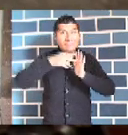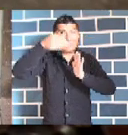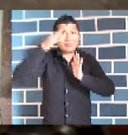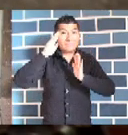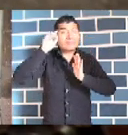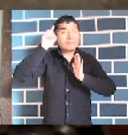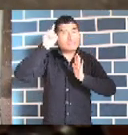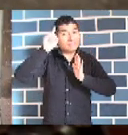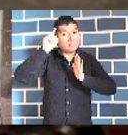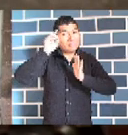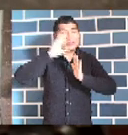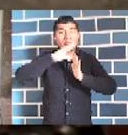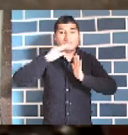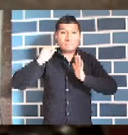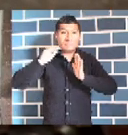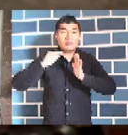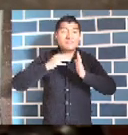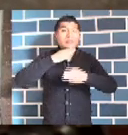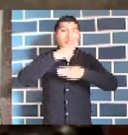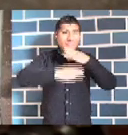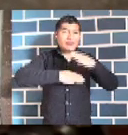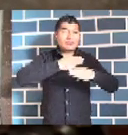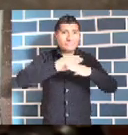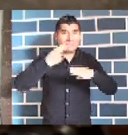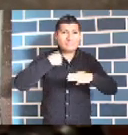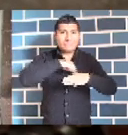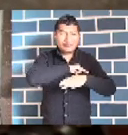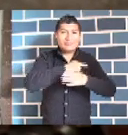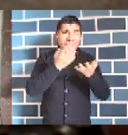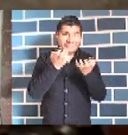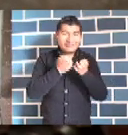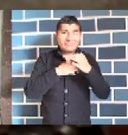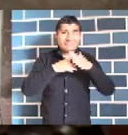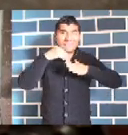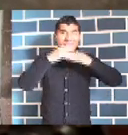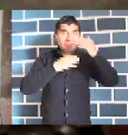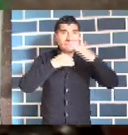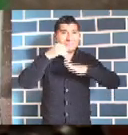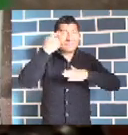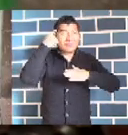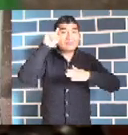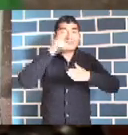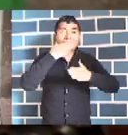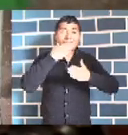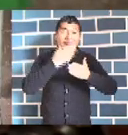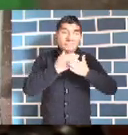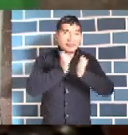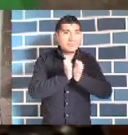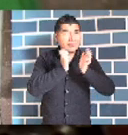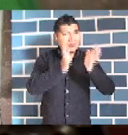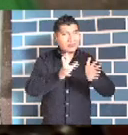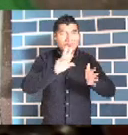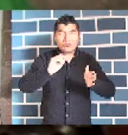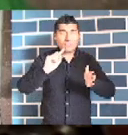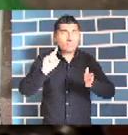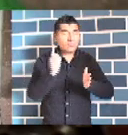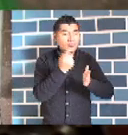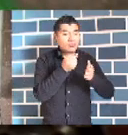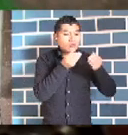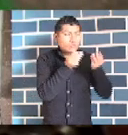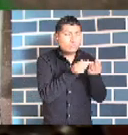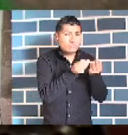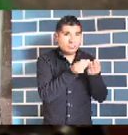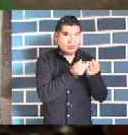y de acuerdo al mundo que queremos construir para el bien de todos y no de unos pocos